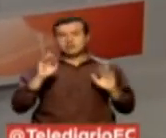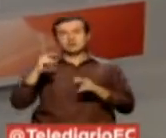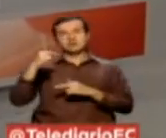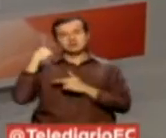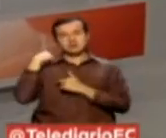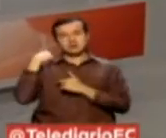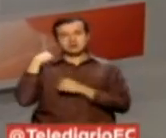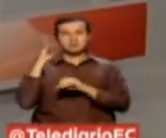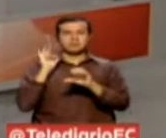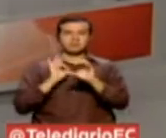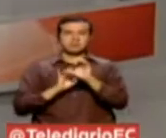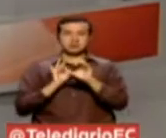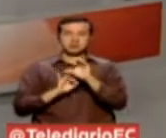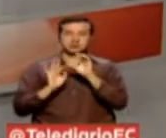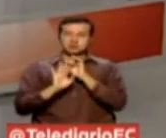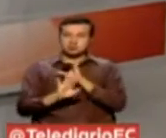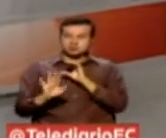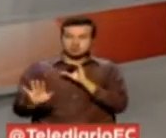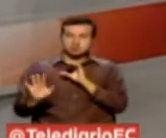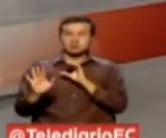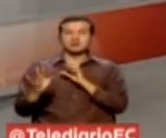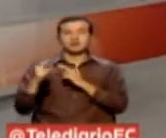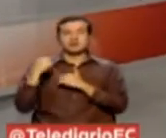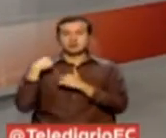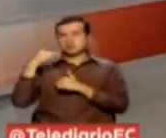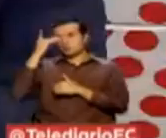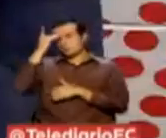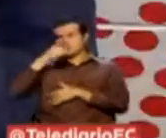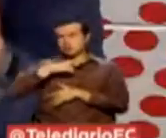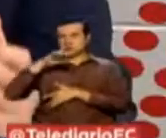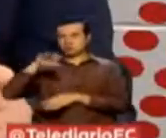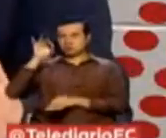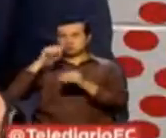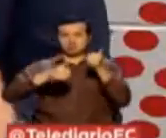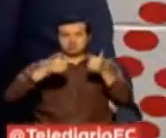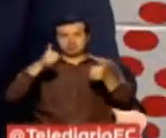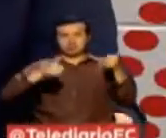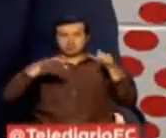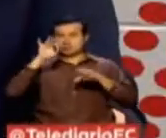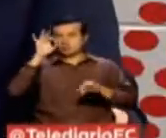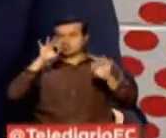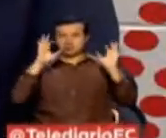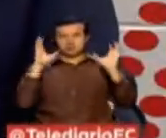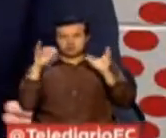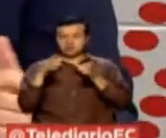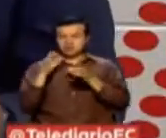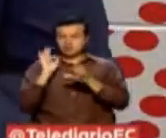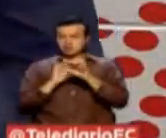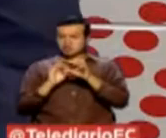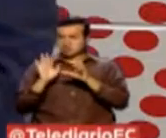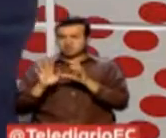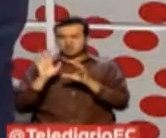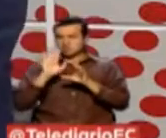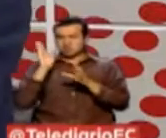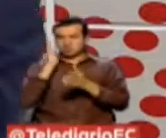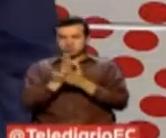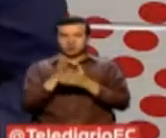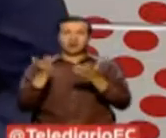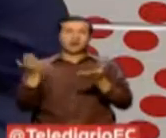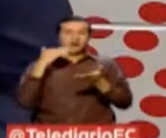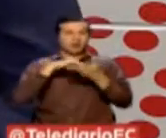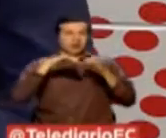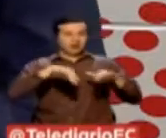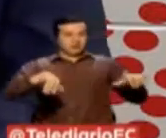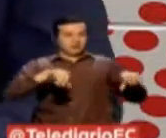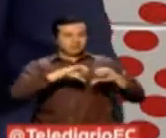funciones del Consejo de Participación, que las facultades de designación de algunas autoridades que hoy le competen al Consejo pasen nuevamente a